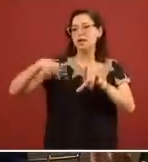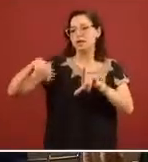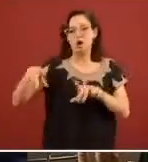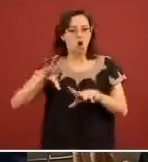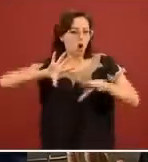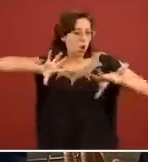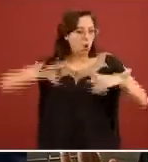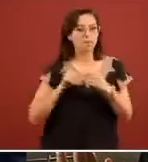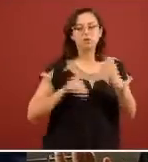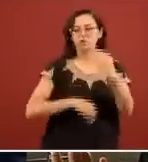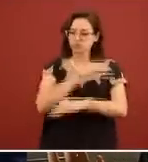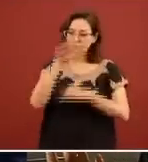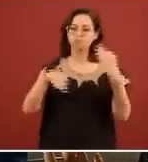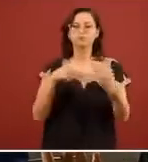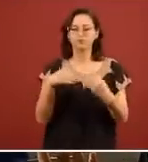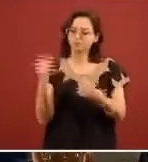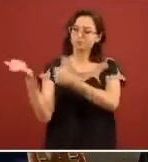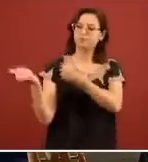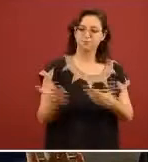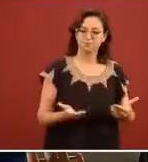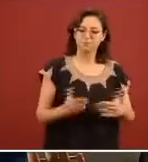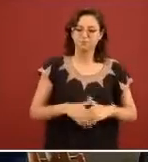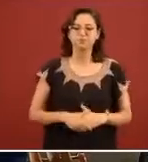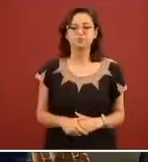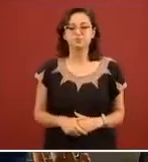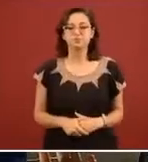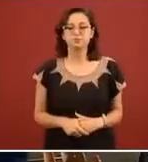vuelos, todos los que sean necesarios, ¿de acuerdo?